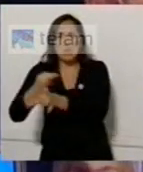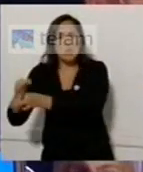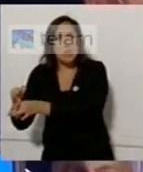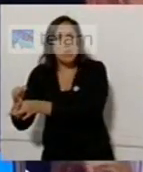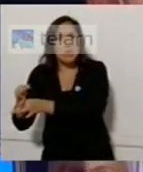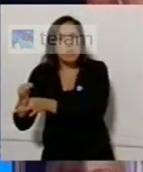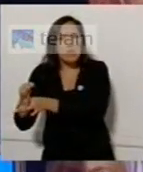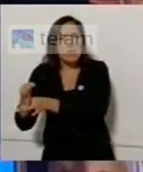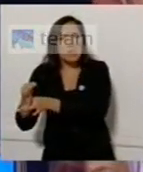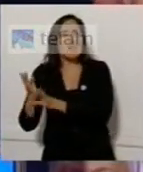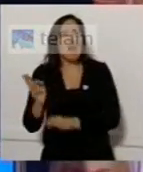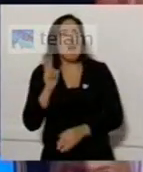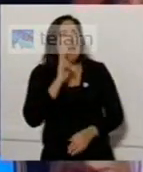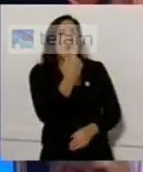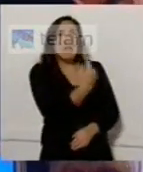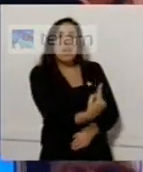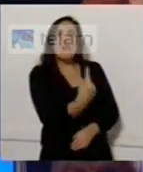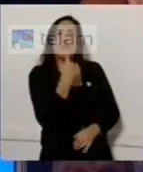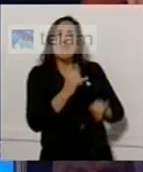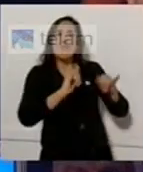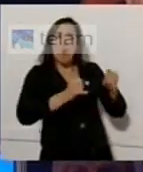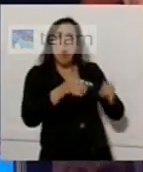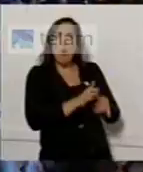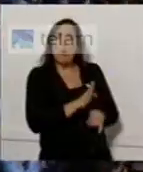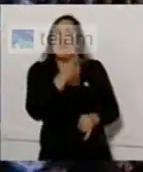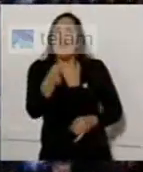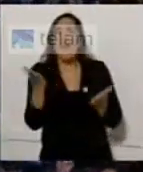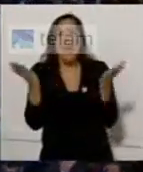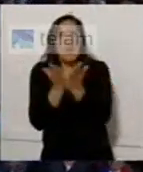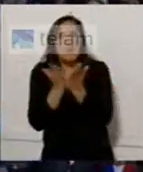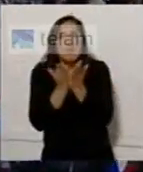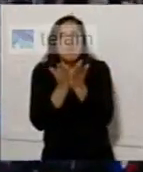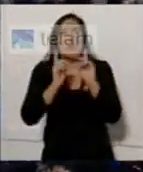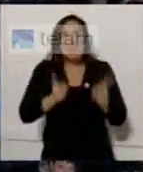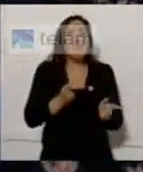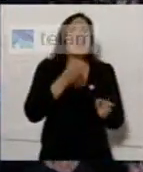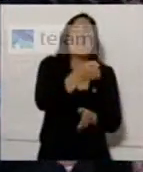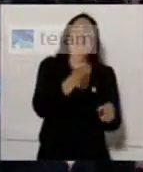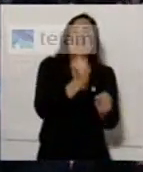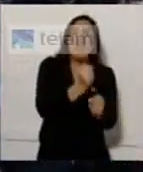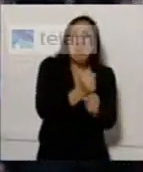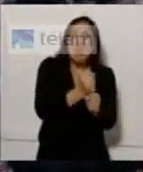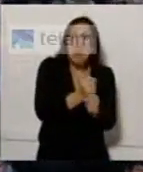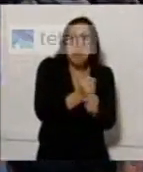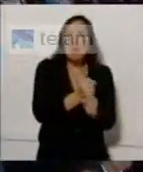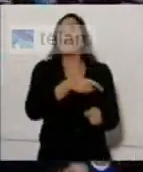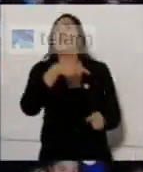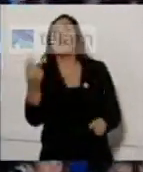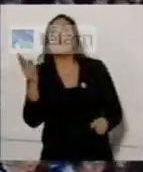en cada joven que hoy puede estudiar y trabajar, en cada